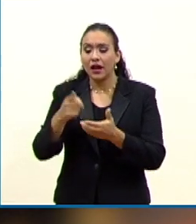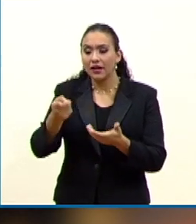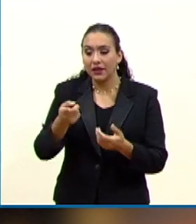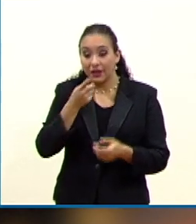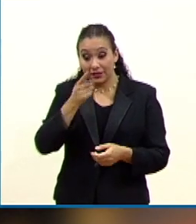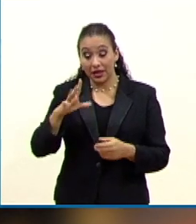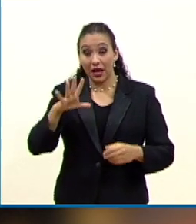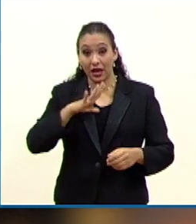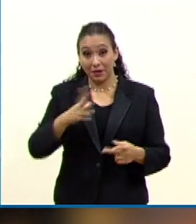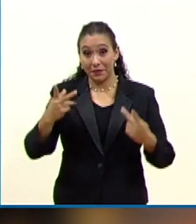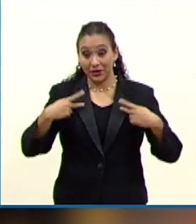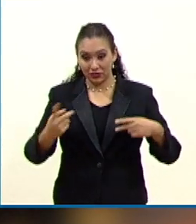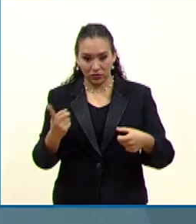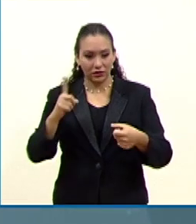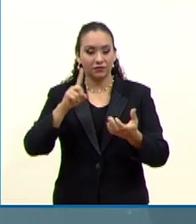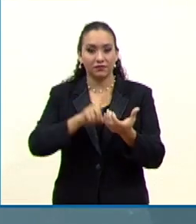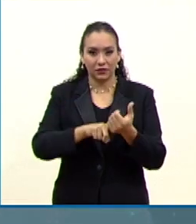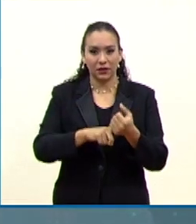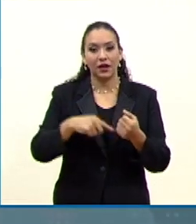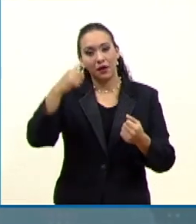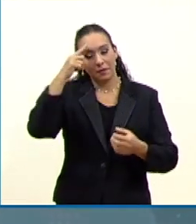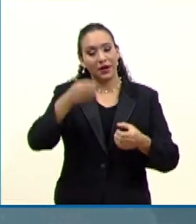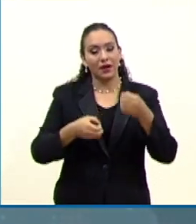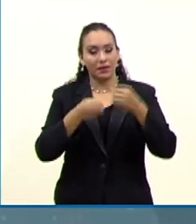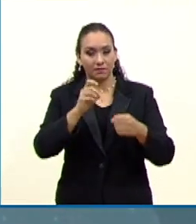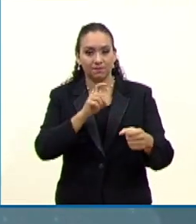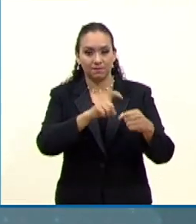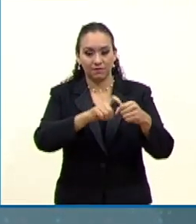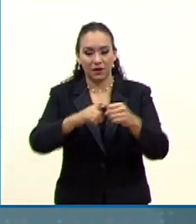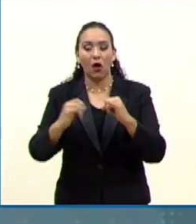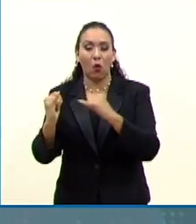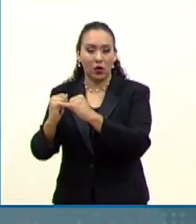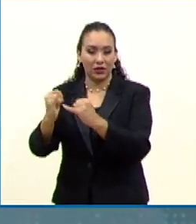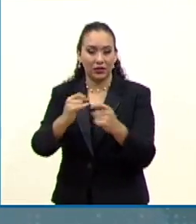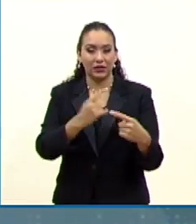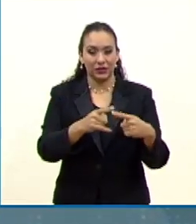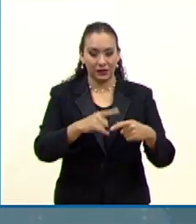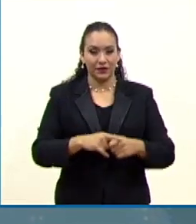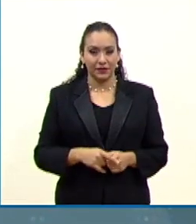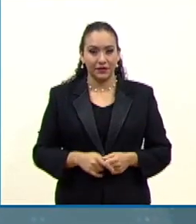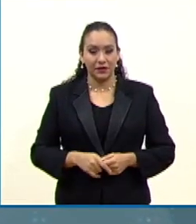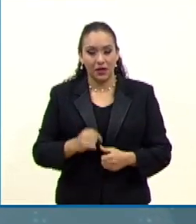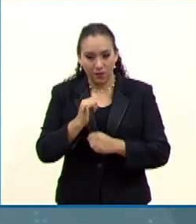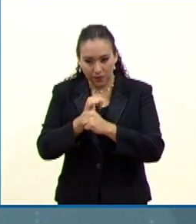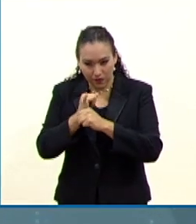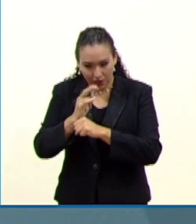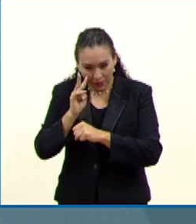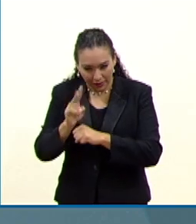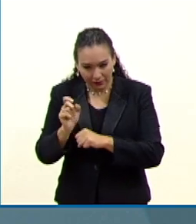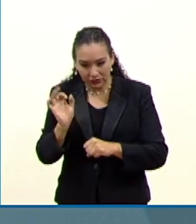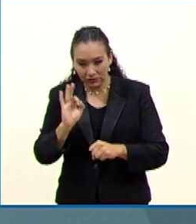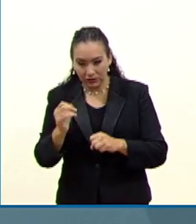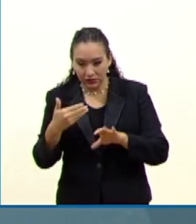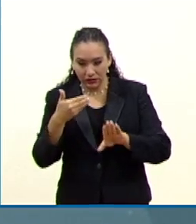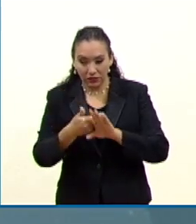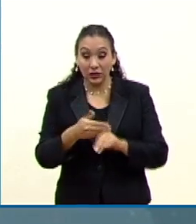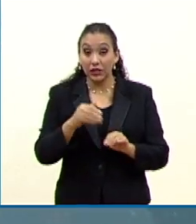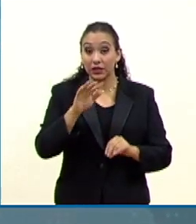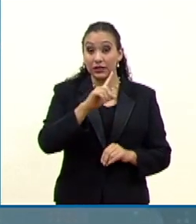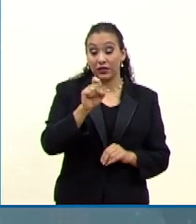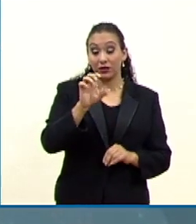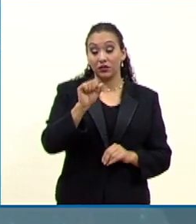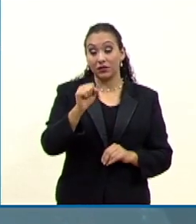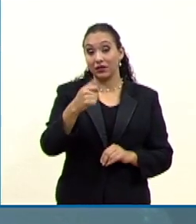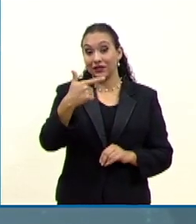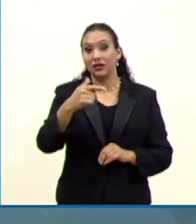servidores públicos adscritos a órganos jurisdiccionales y áreas administrativas, de las cuales 167 se